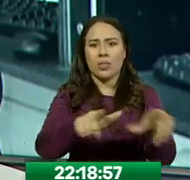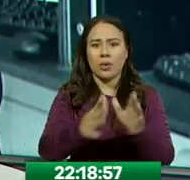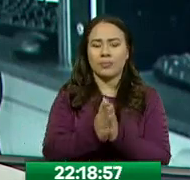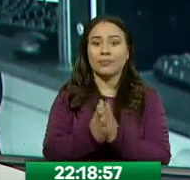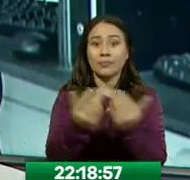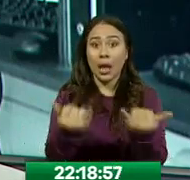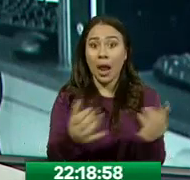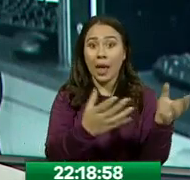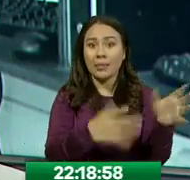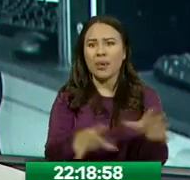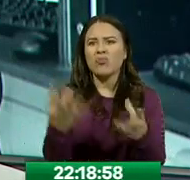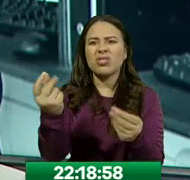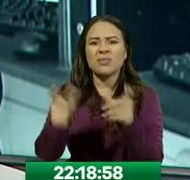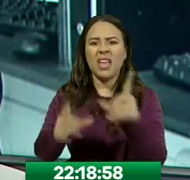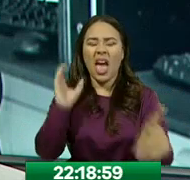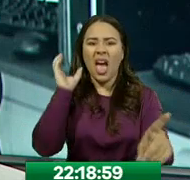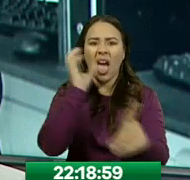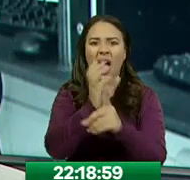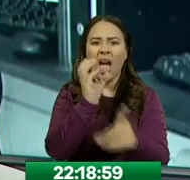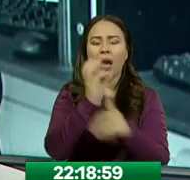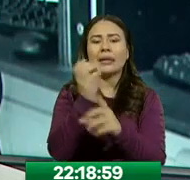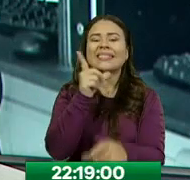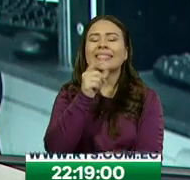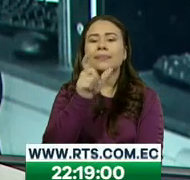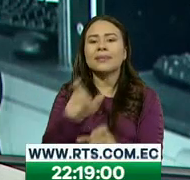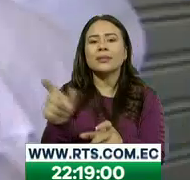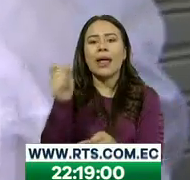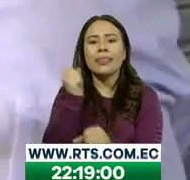cabo en medio de las quejas de trabajadores del lugar.